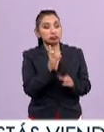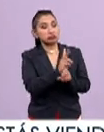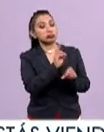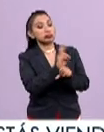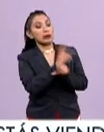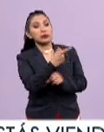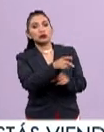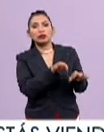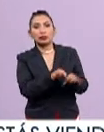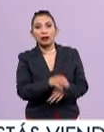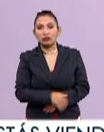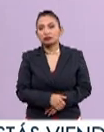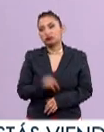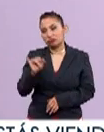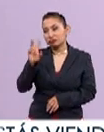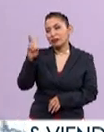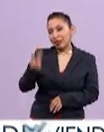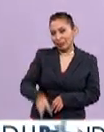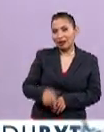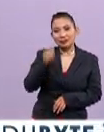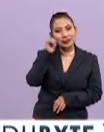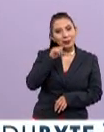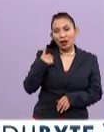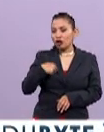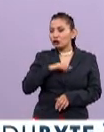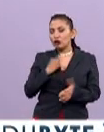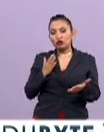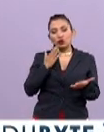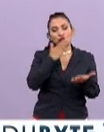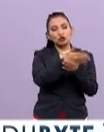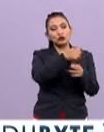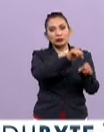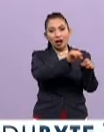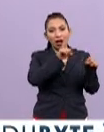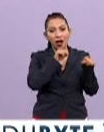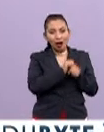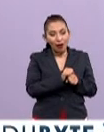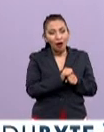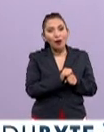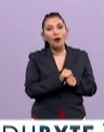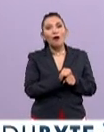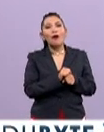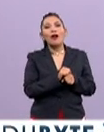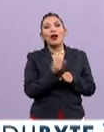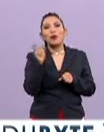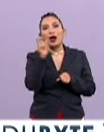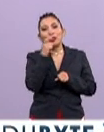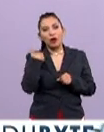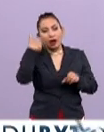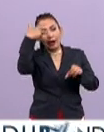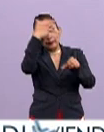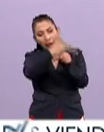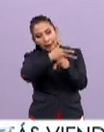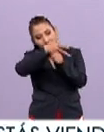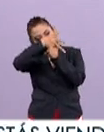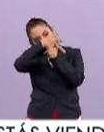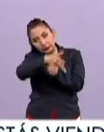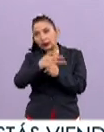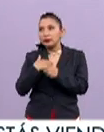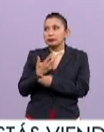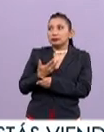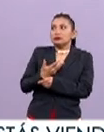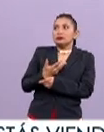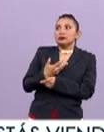a ver el trabajo? Sí lo es. O sea, siempre que uno entra a un salón de clases y cuando entra con una cámara,